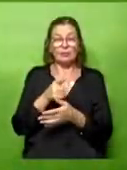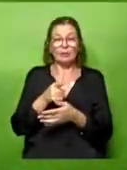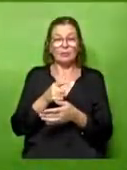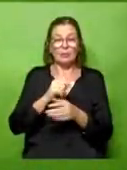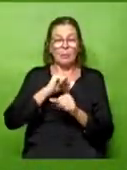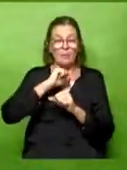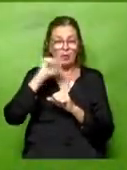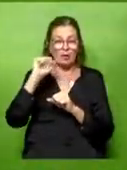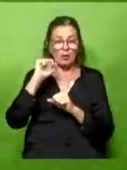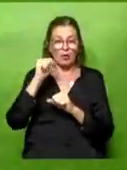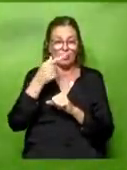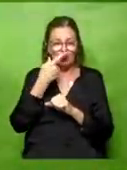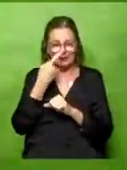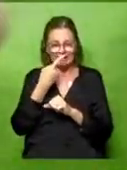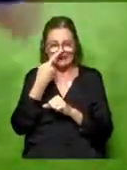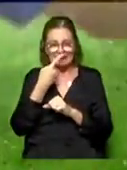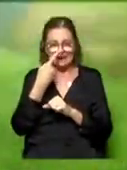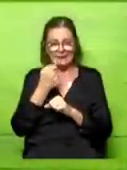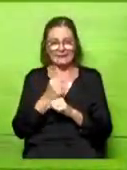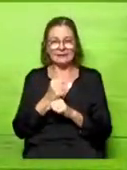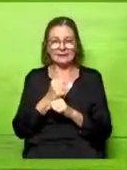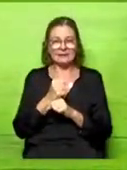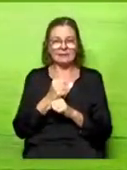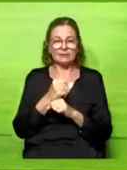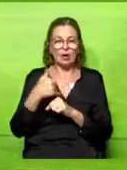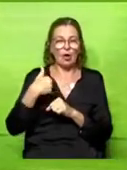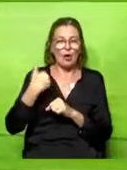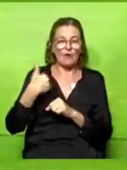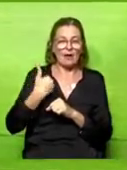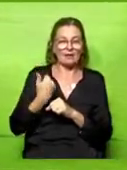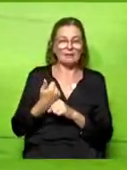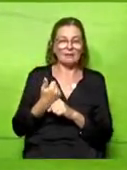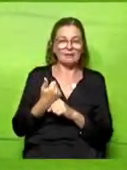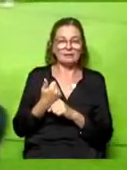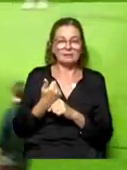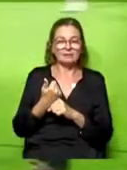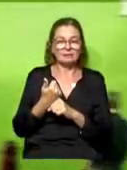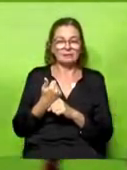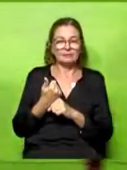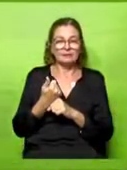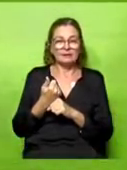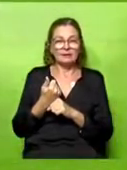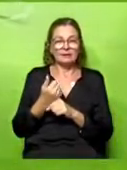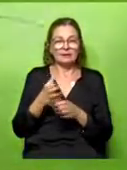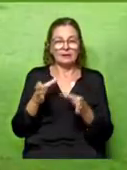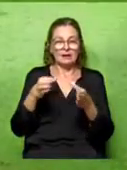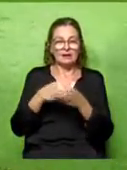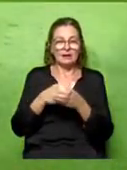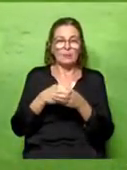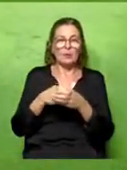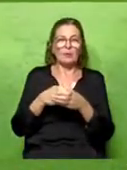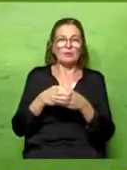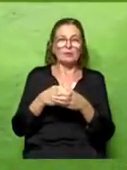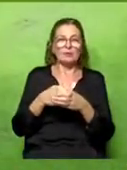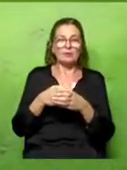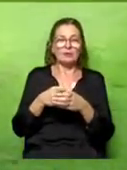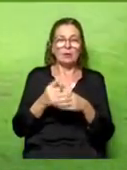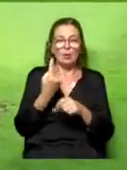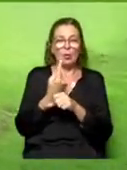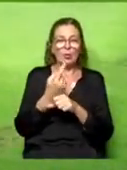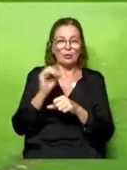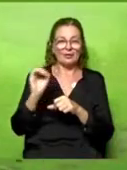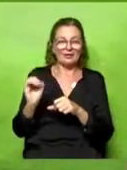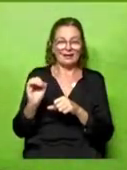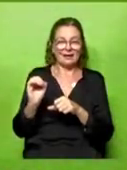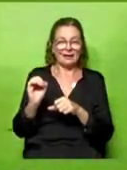bomba interesante de este joven delantero del equipo de La Cuchilla. Era el 1-0 para el